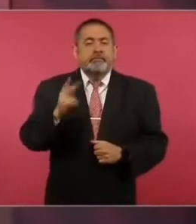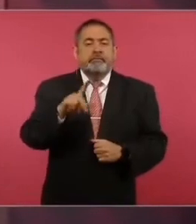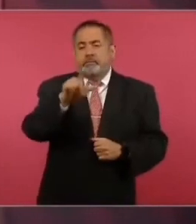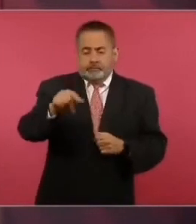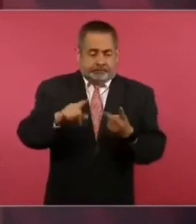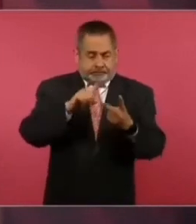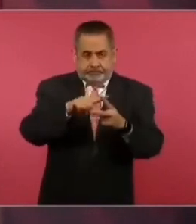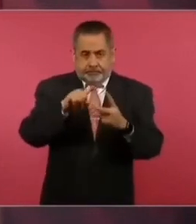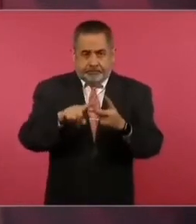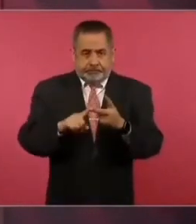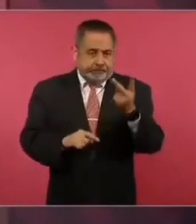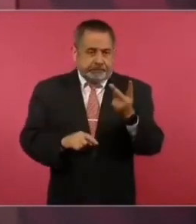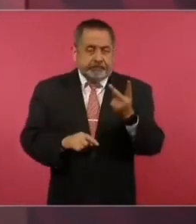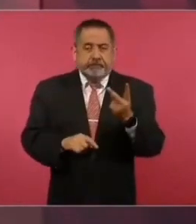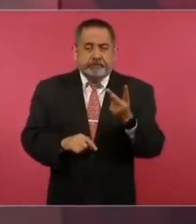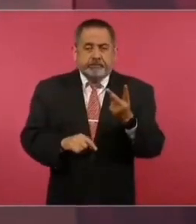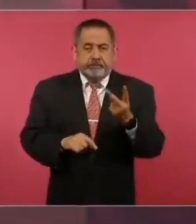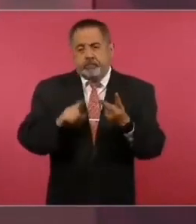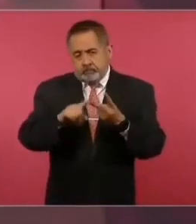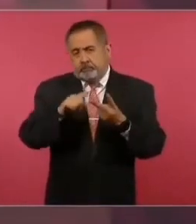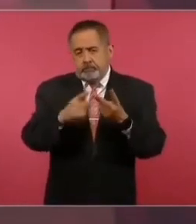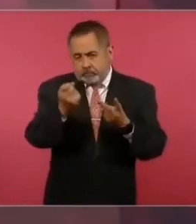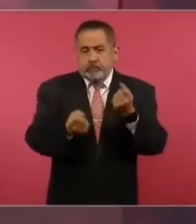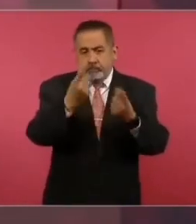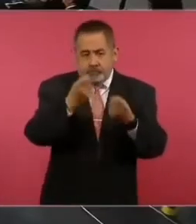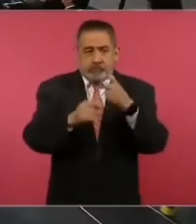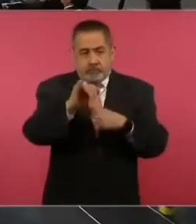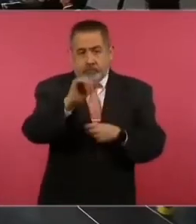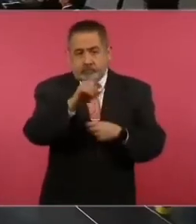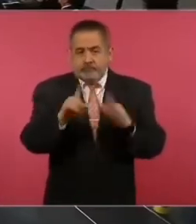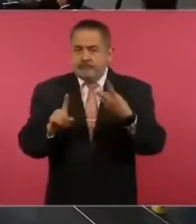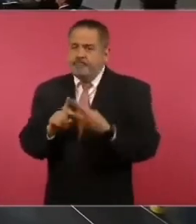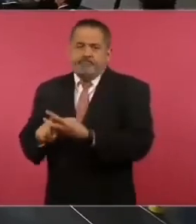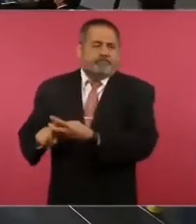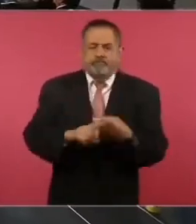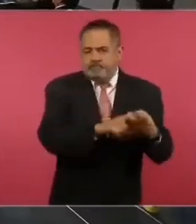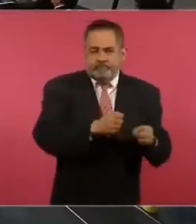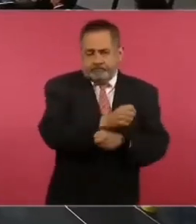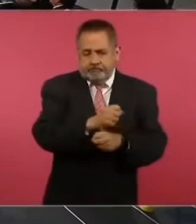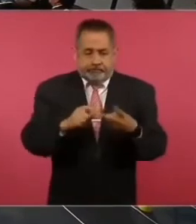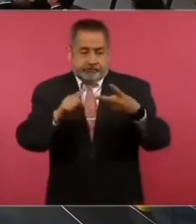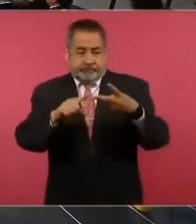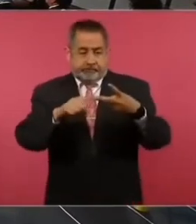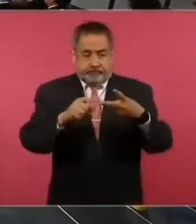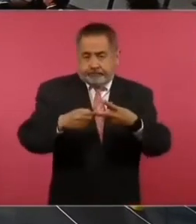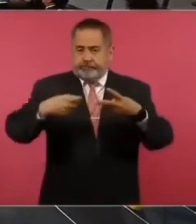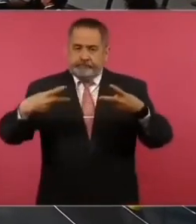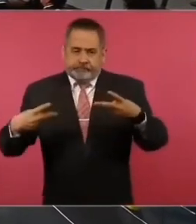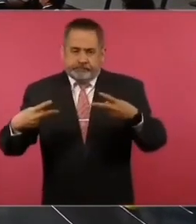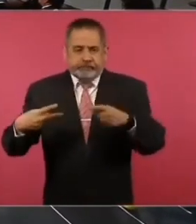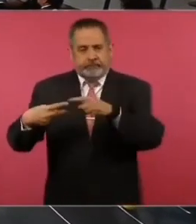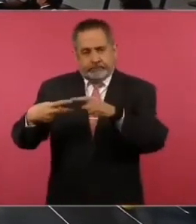Pero luego hay los que sí tienen que ver con violencia, y hay de dos